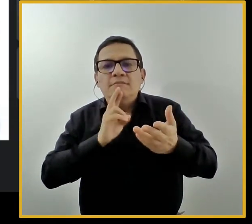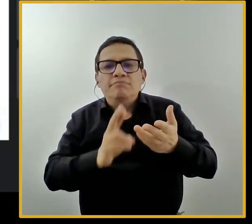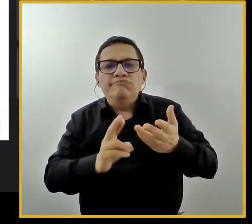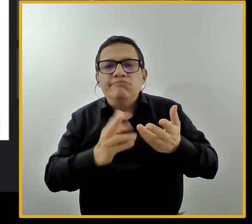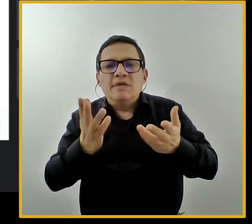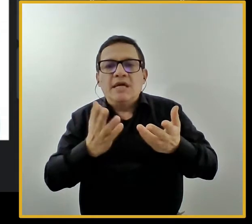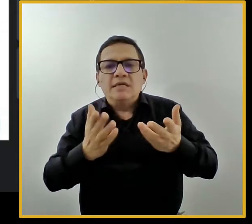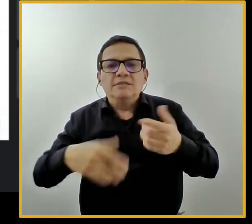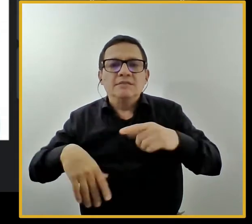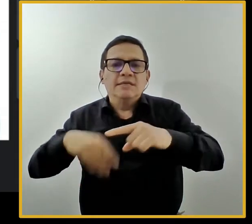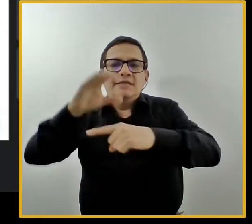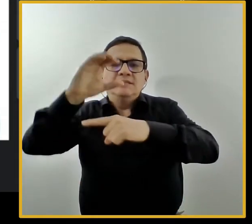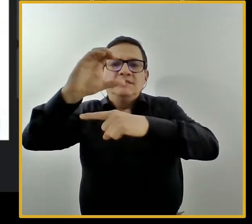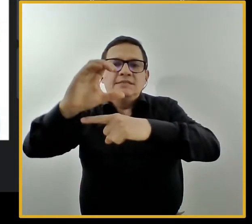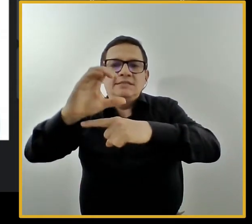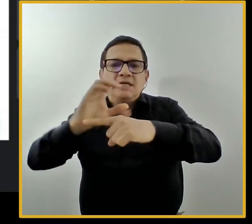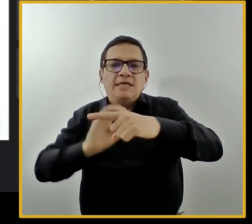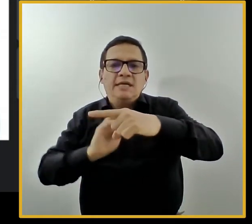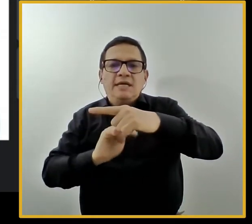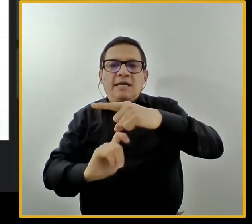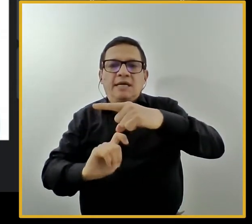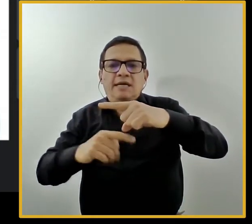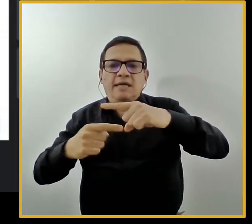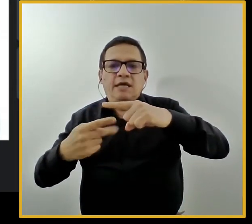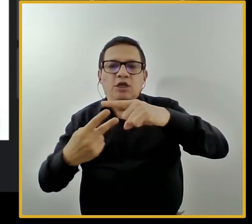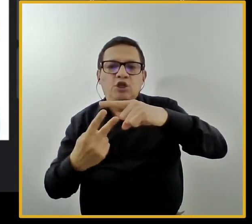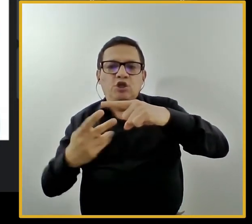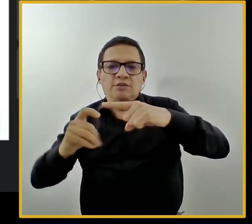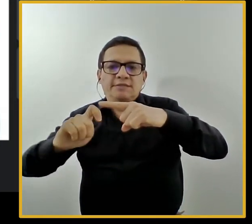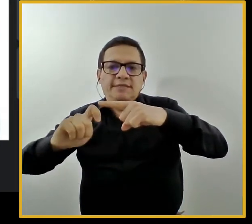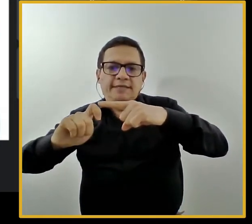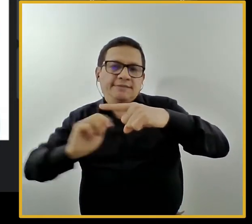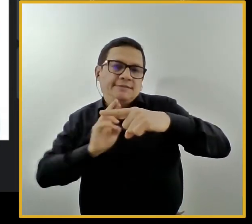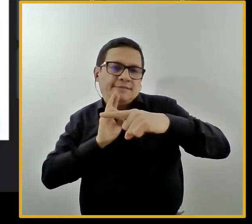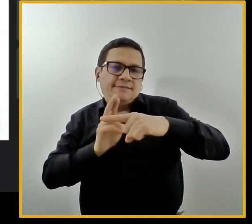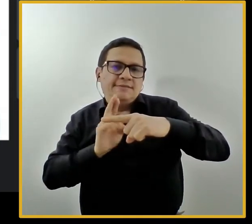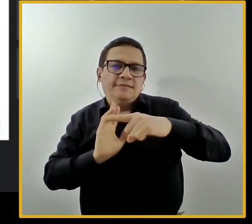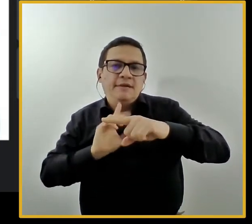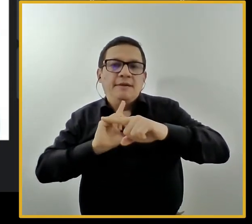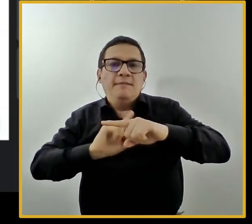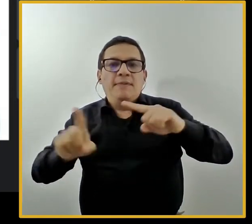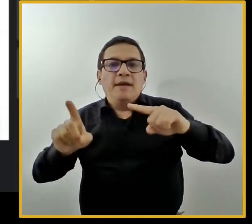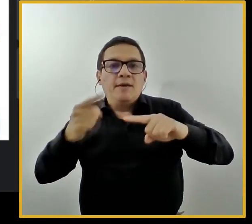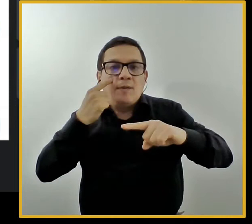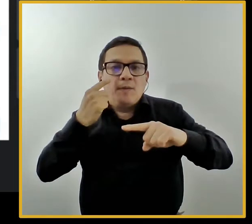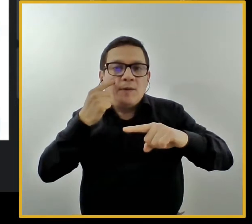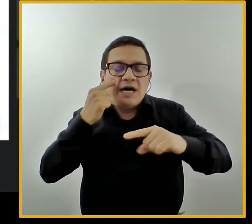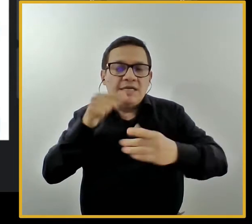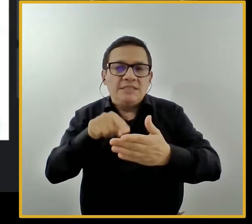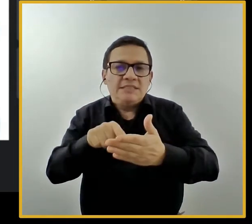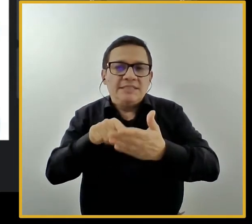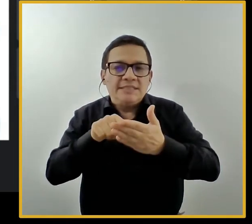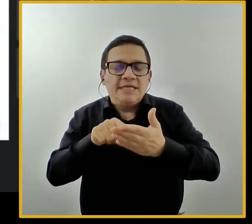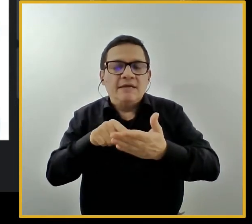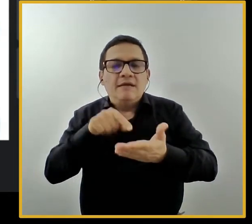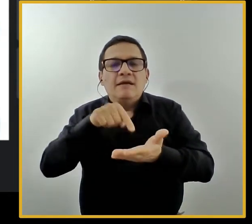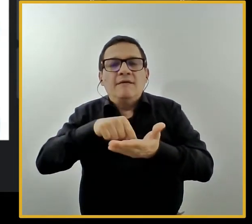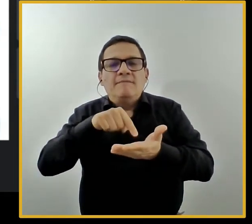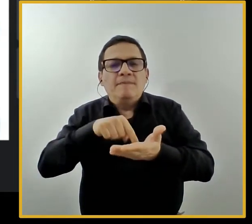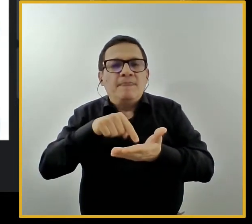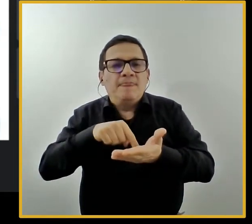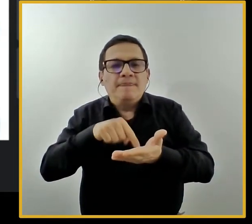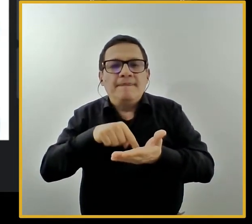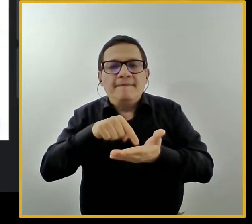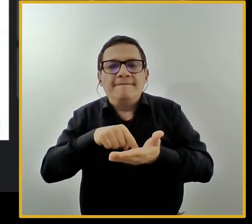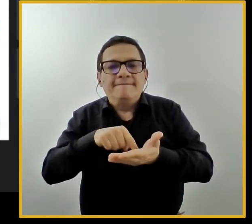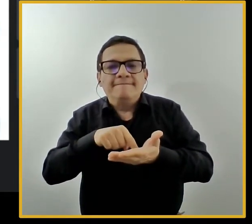resultado, pues C sobre E a la menos 2X, ¿no? Pero acá hay que tener en cuenta que, pues,